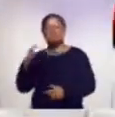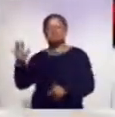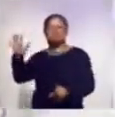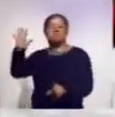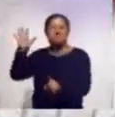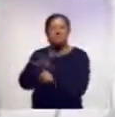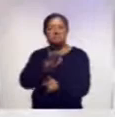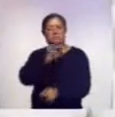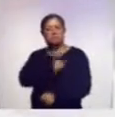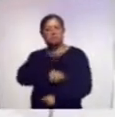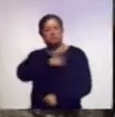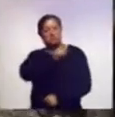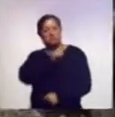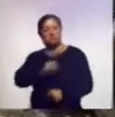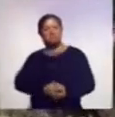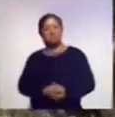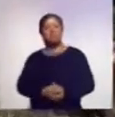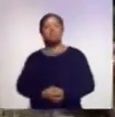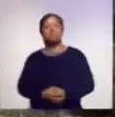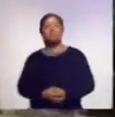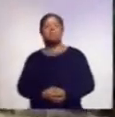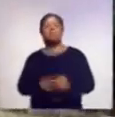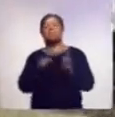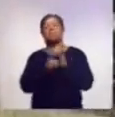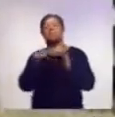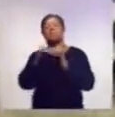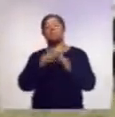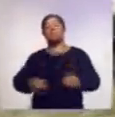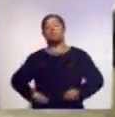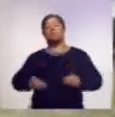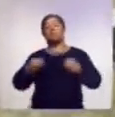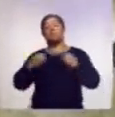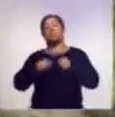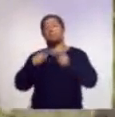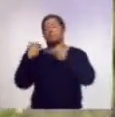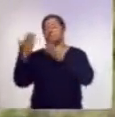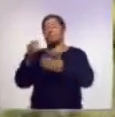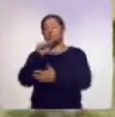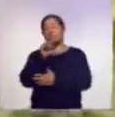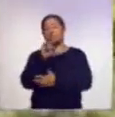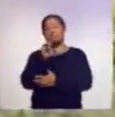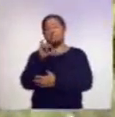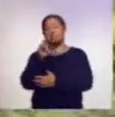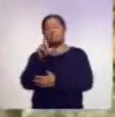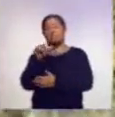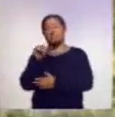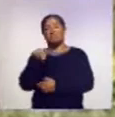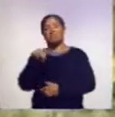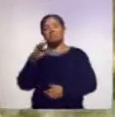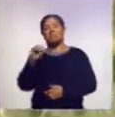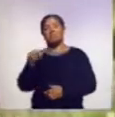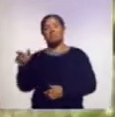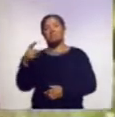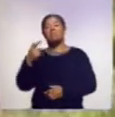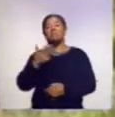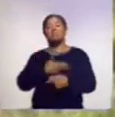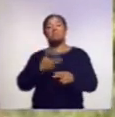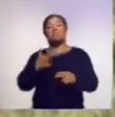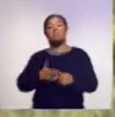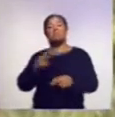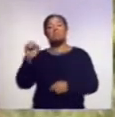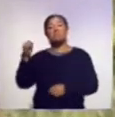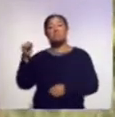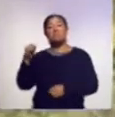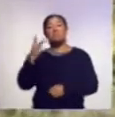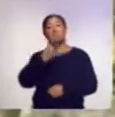española. El Departamento de Vida Silvestre de Sri Lanka dio a conocer que hasta septiembre de este año,